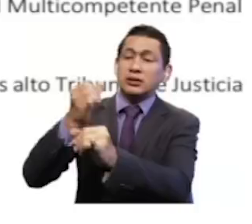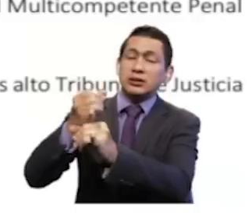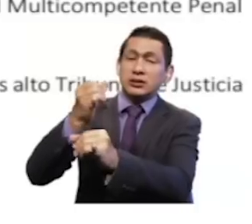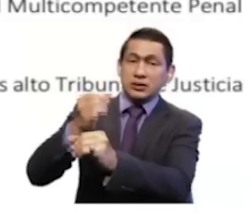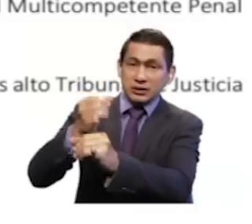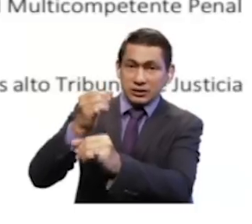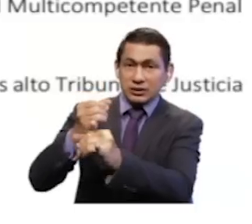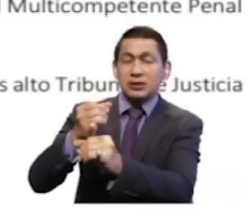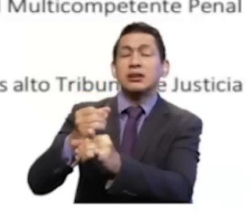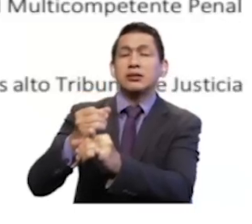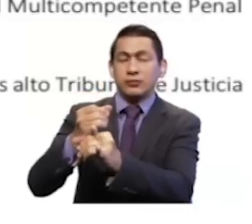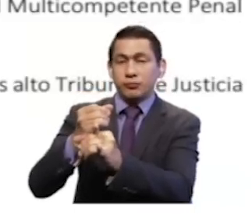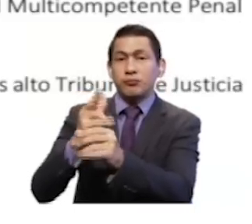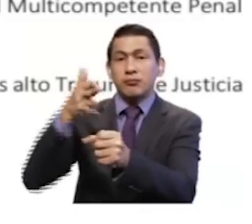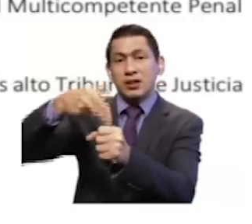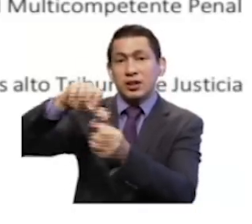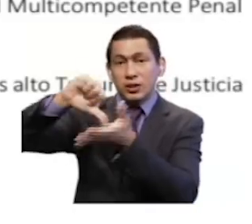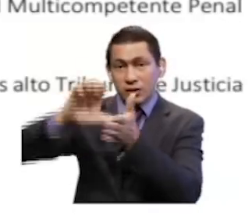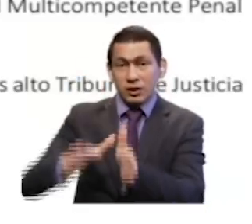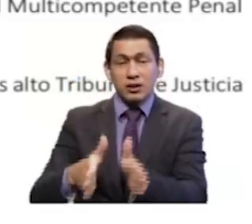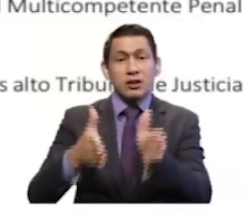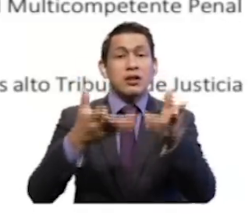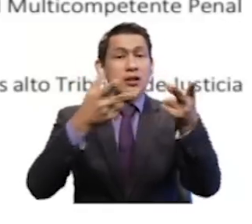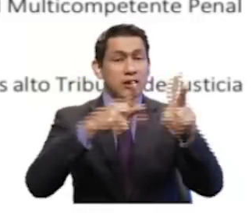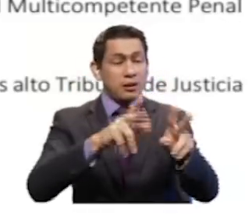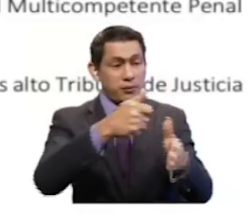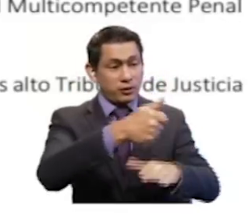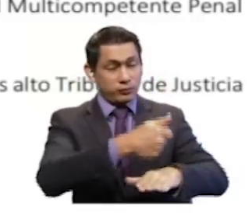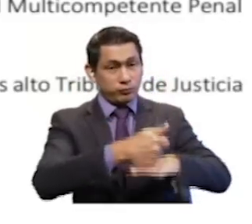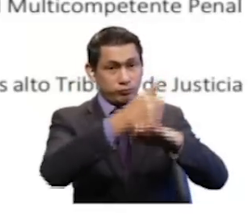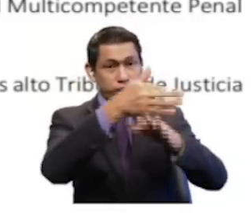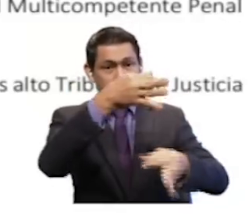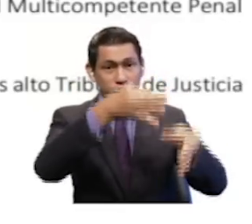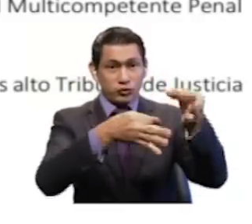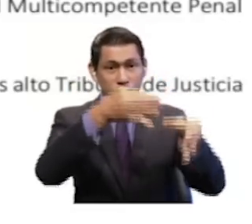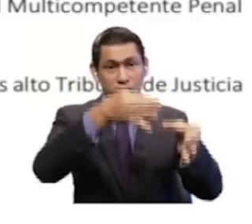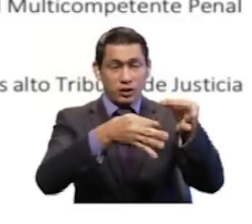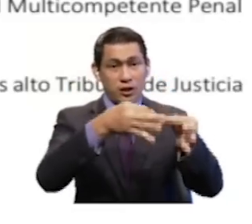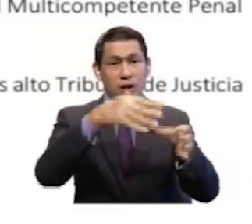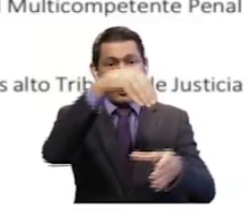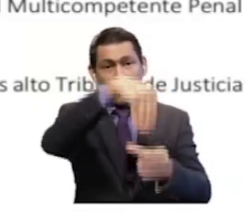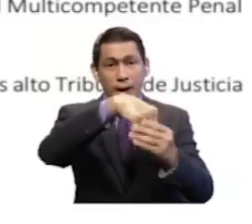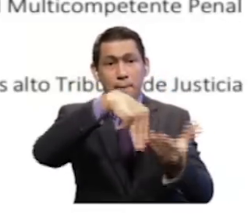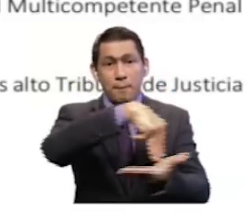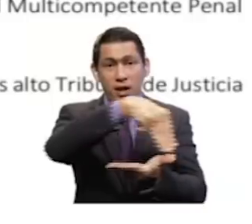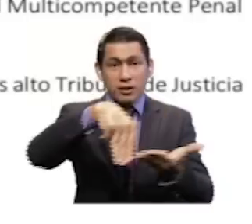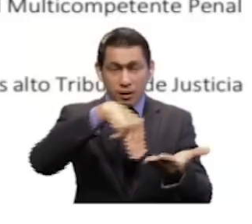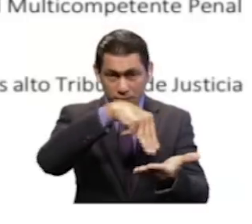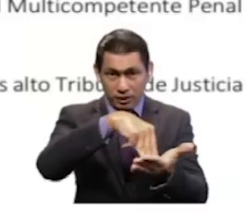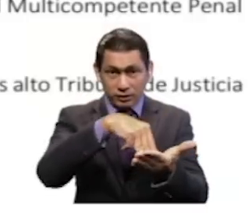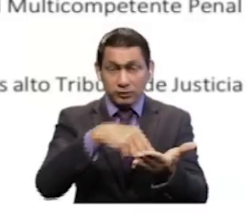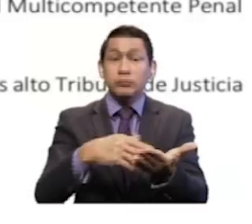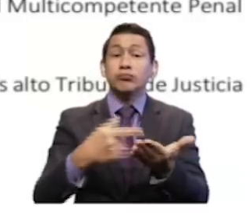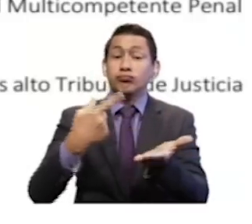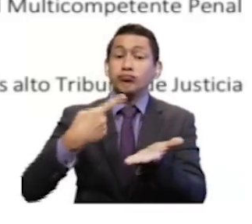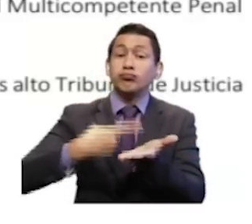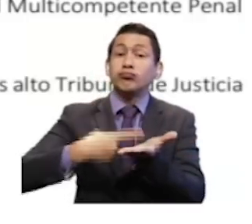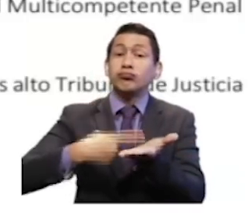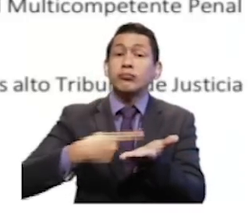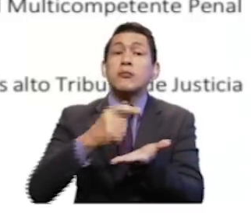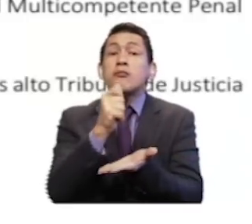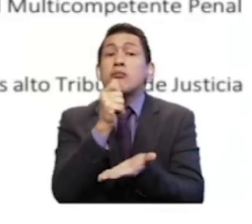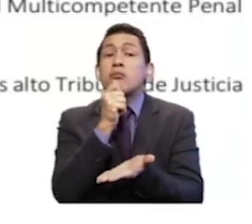Fiscalía y del juez multicompetente de Montecristi. La Corte recalcó que este tema se lo maneja bajo